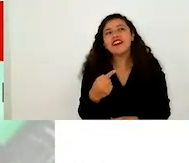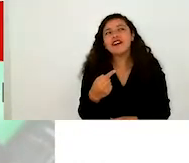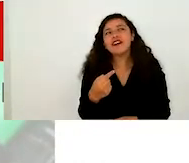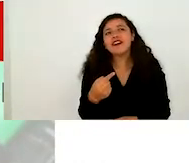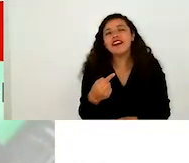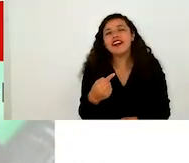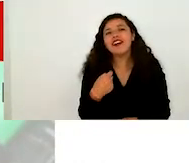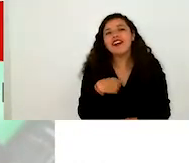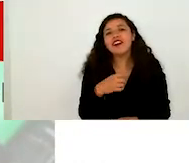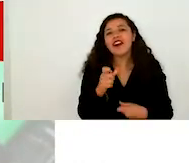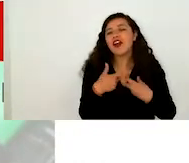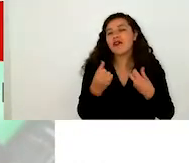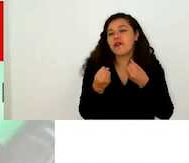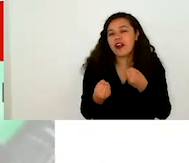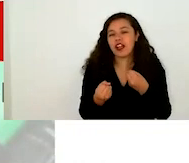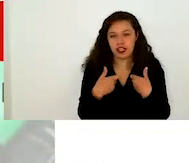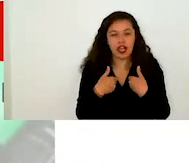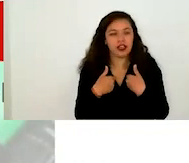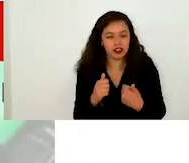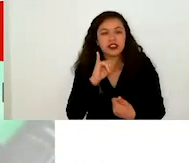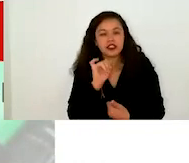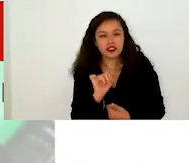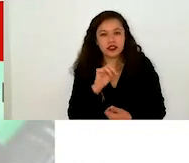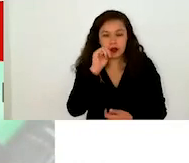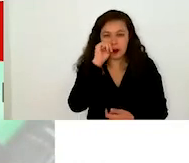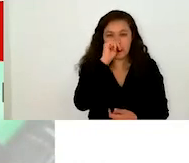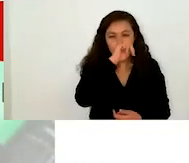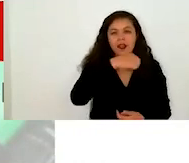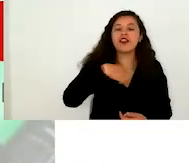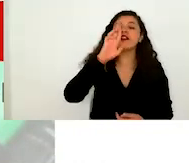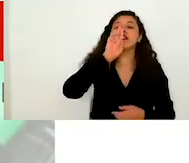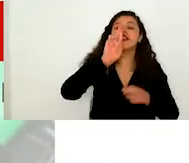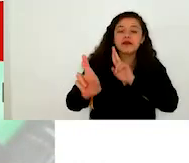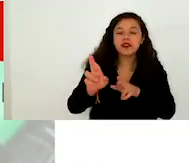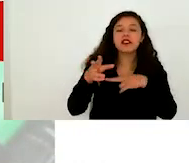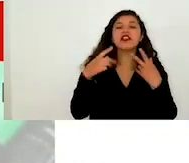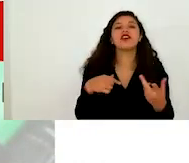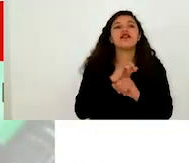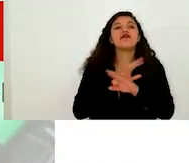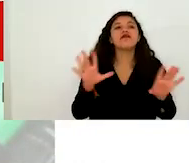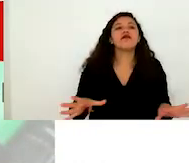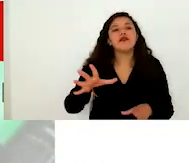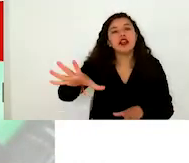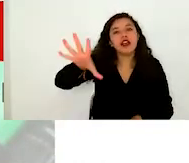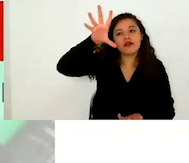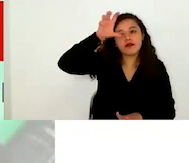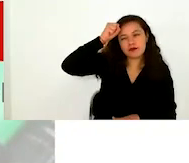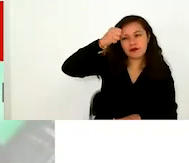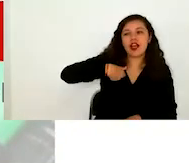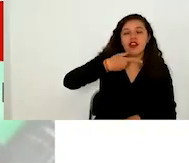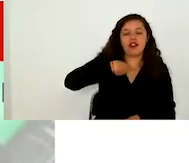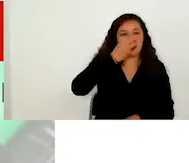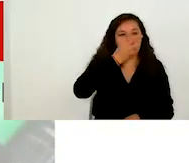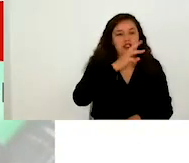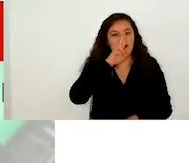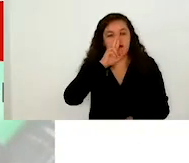supuesto entendido estoy retroalimentando estoy diciendo la información que me está llegando si